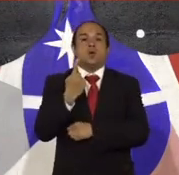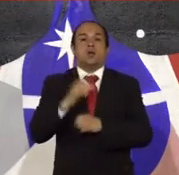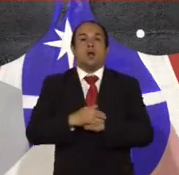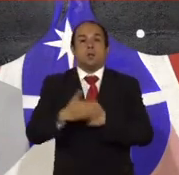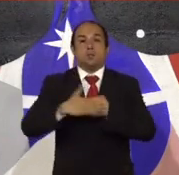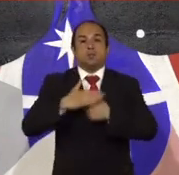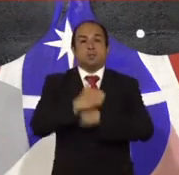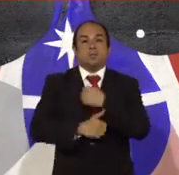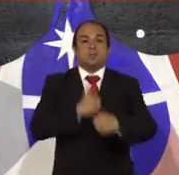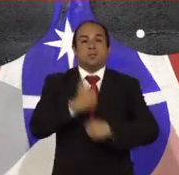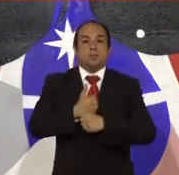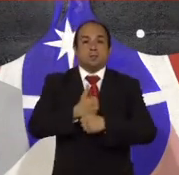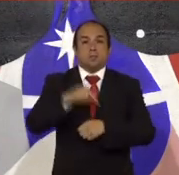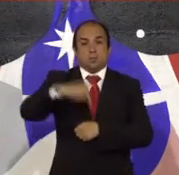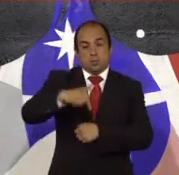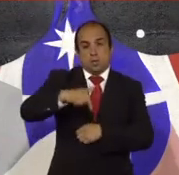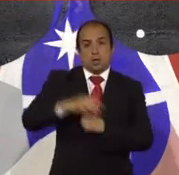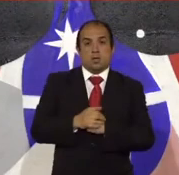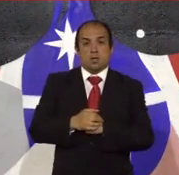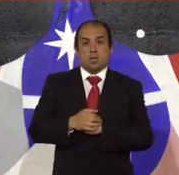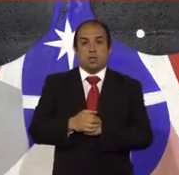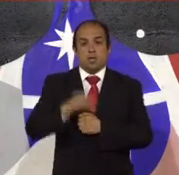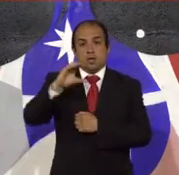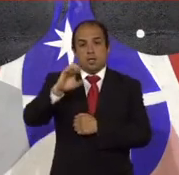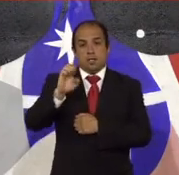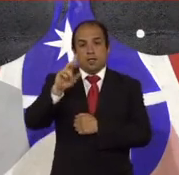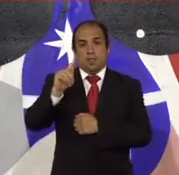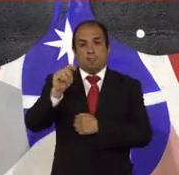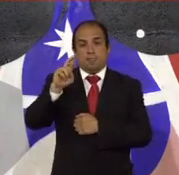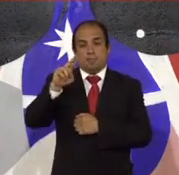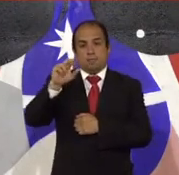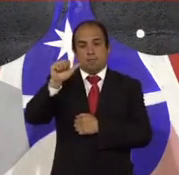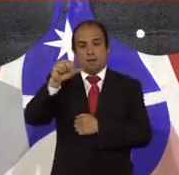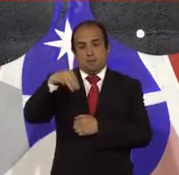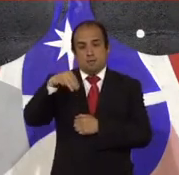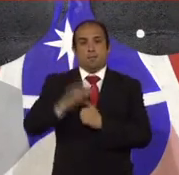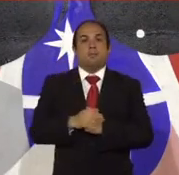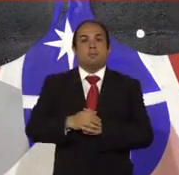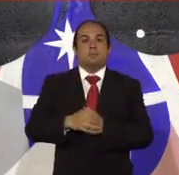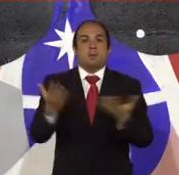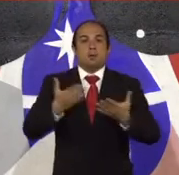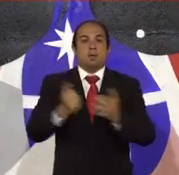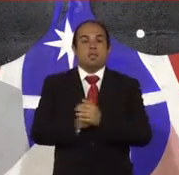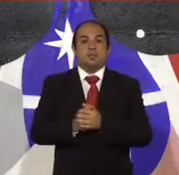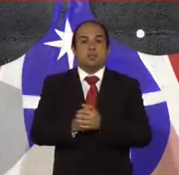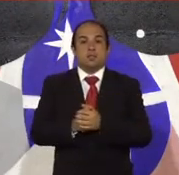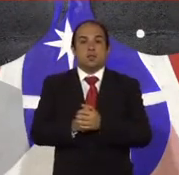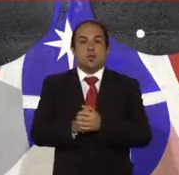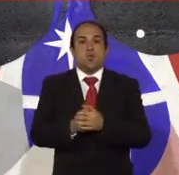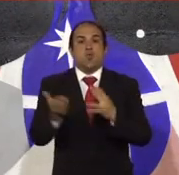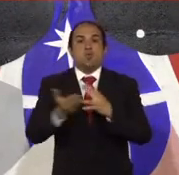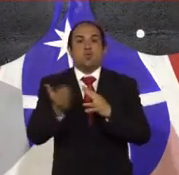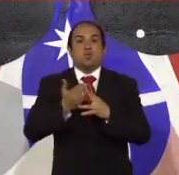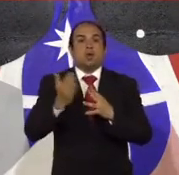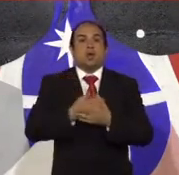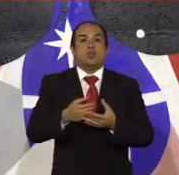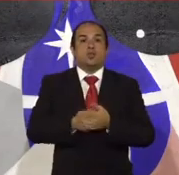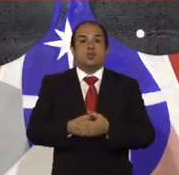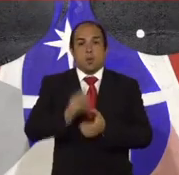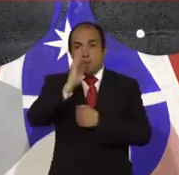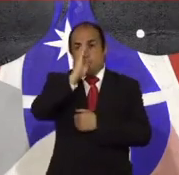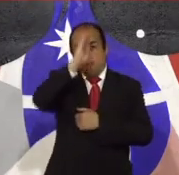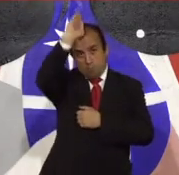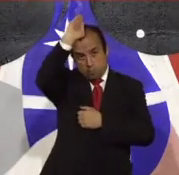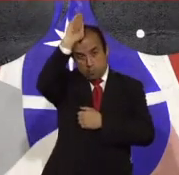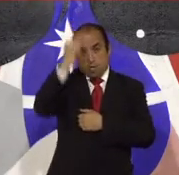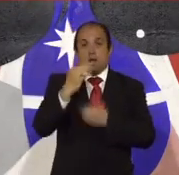el próximo año aquí en el CETRAM vamos a hacer una estación de bomberos que no